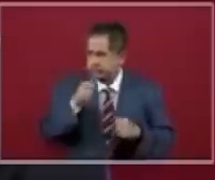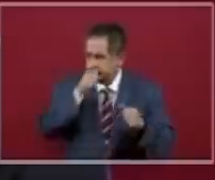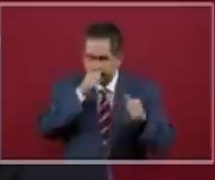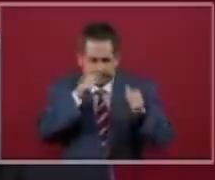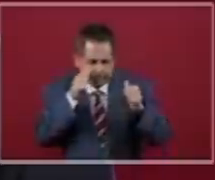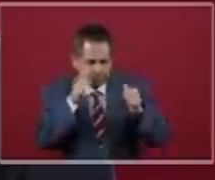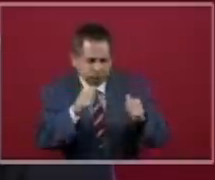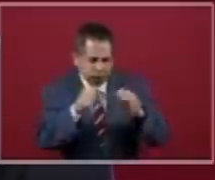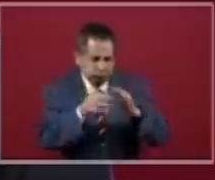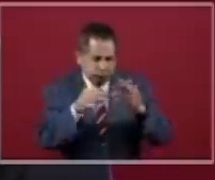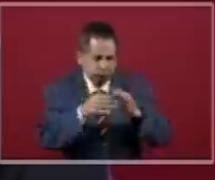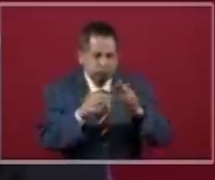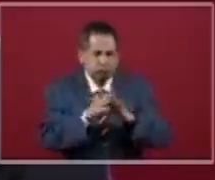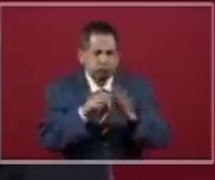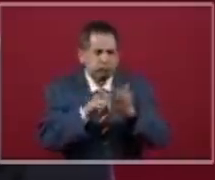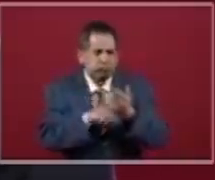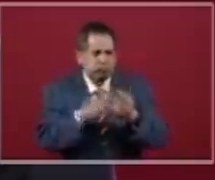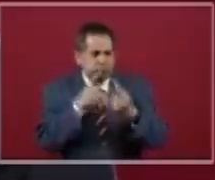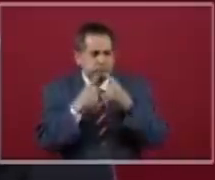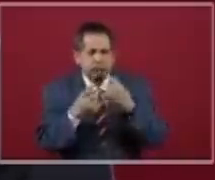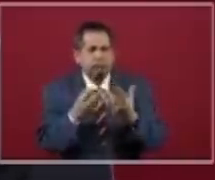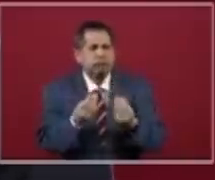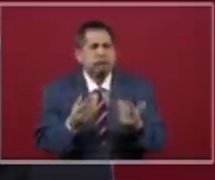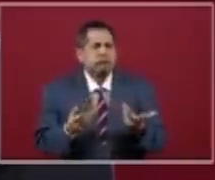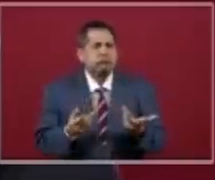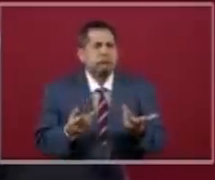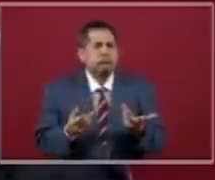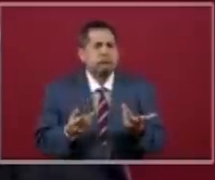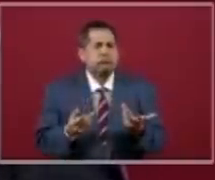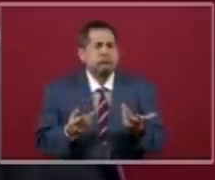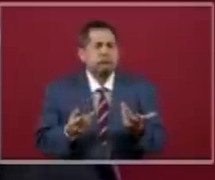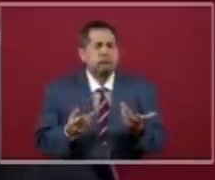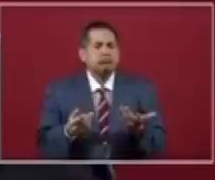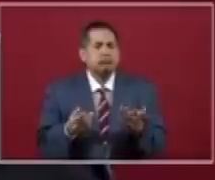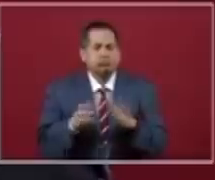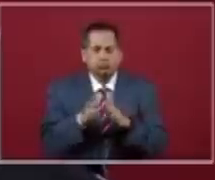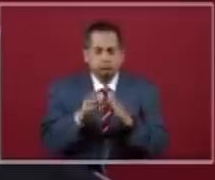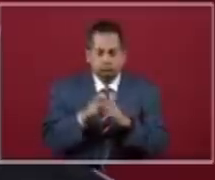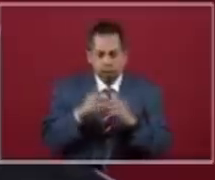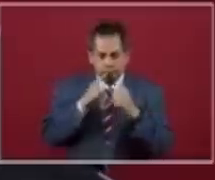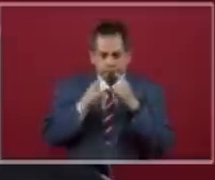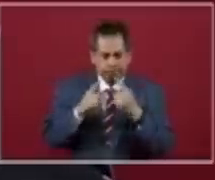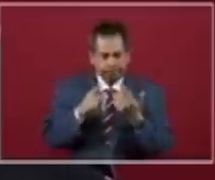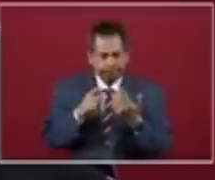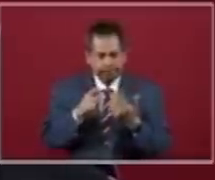fenómeno en lo estructural,